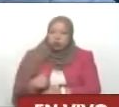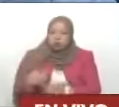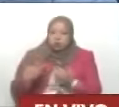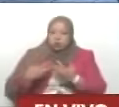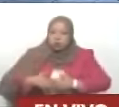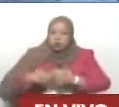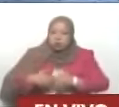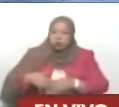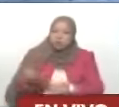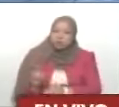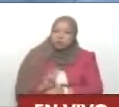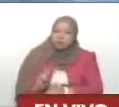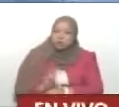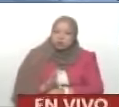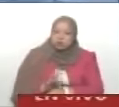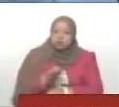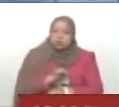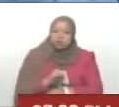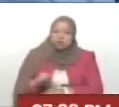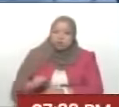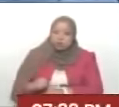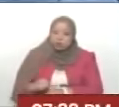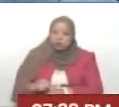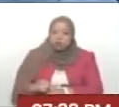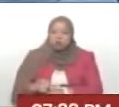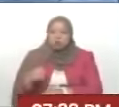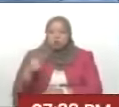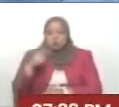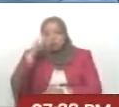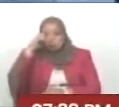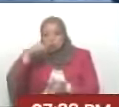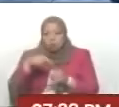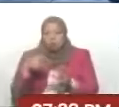empresariado venezolano, tanto privado y público, vea las grandes